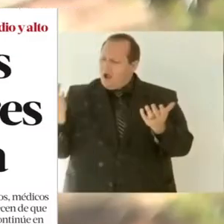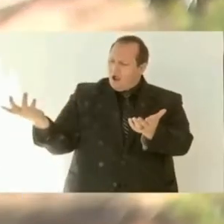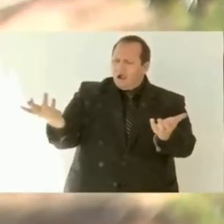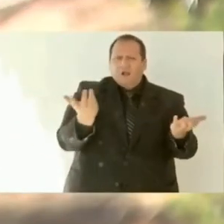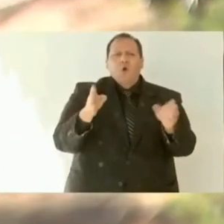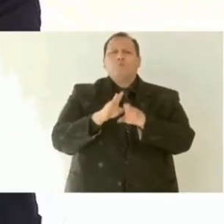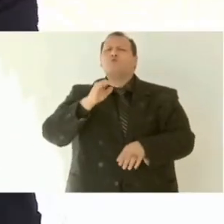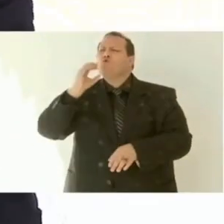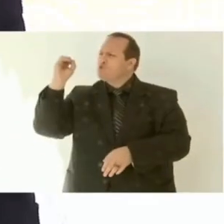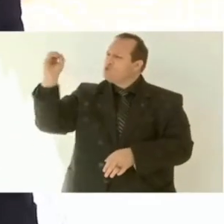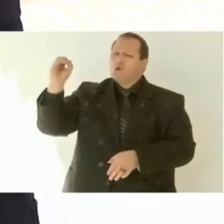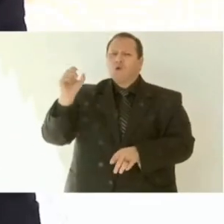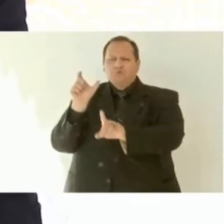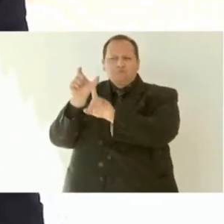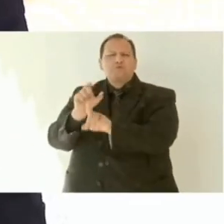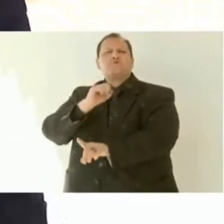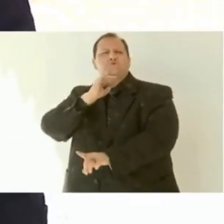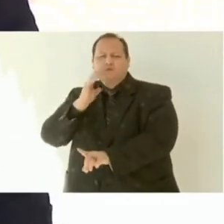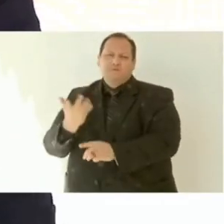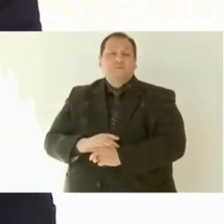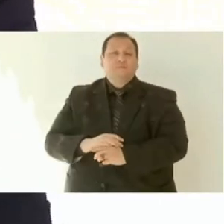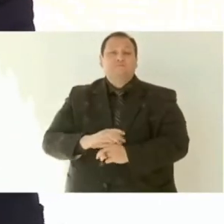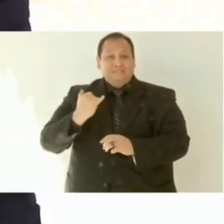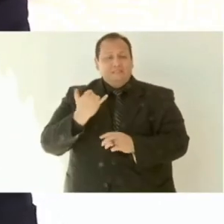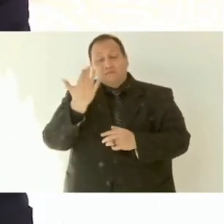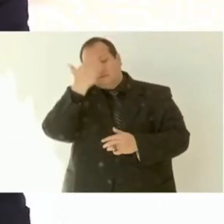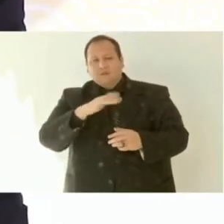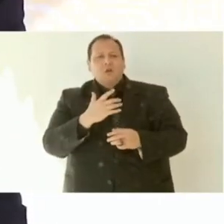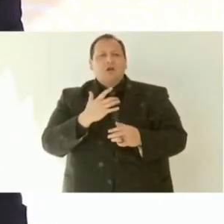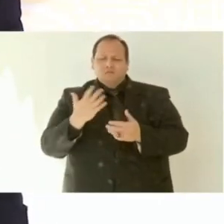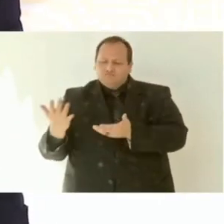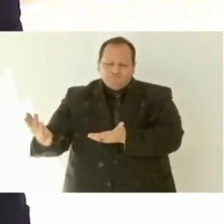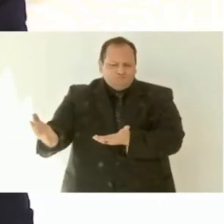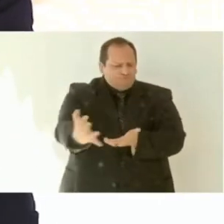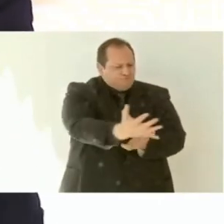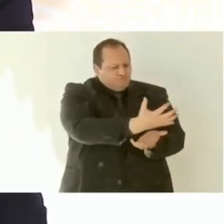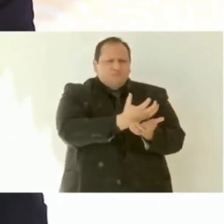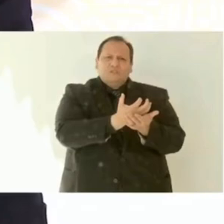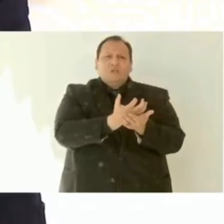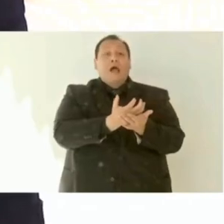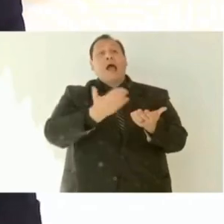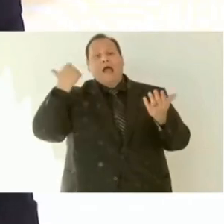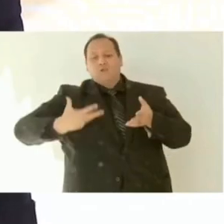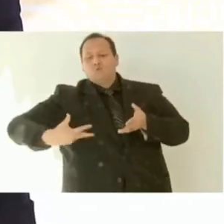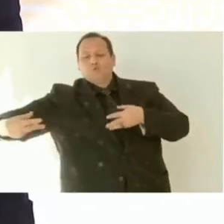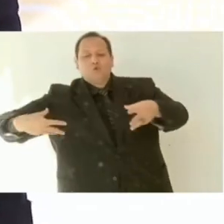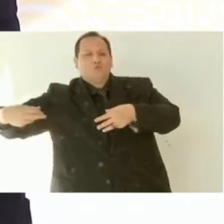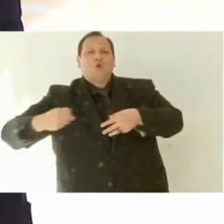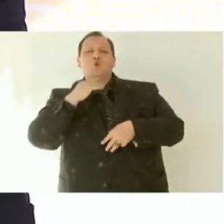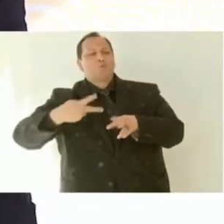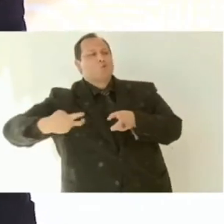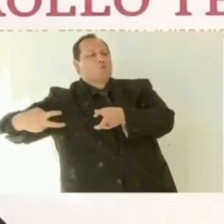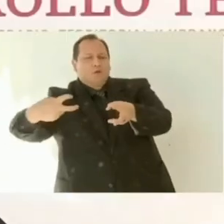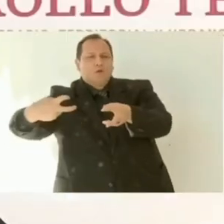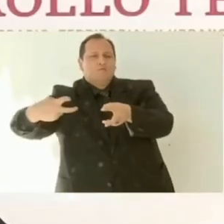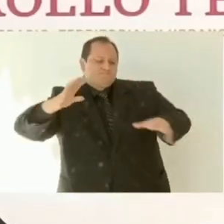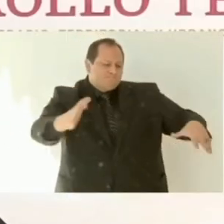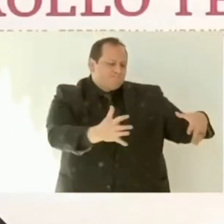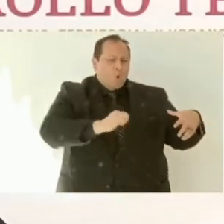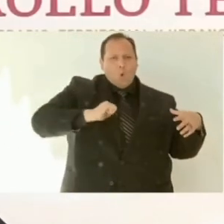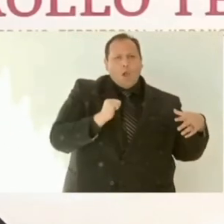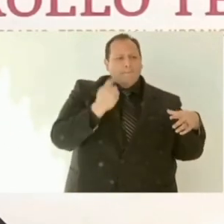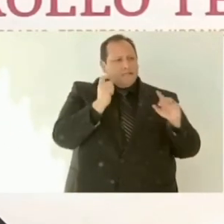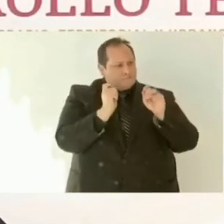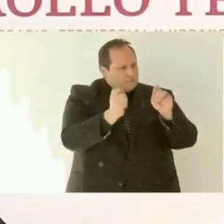de cero corrupción, cero impunidad y ahorrar todo lo que antes se iba por el caño de la corrupción para destinar